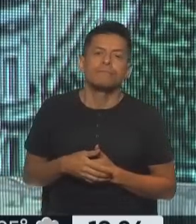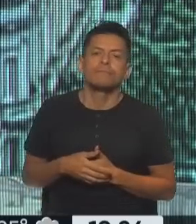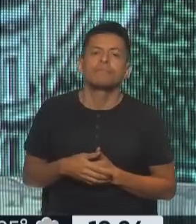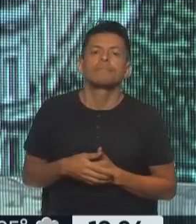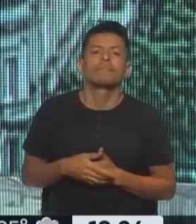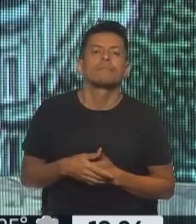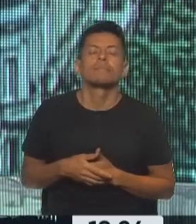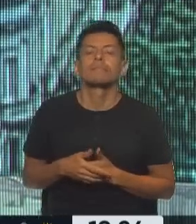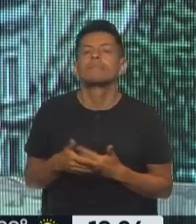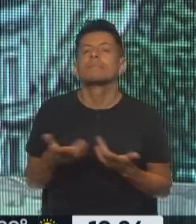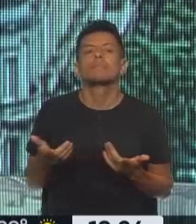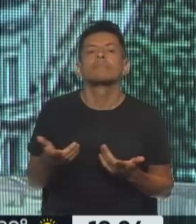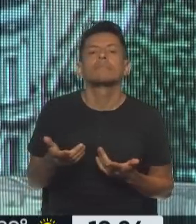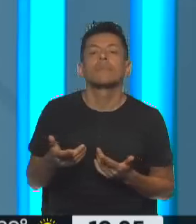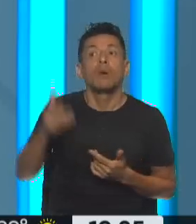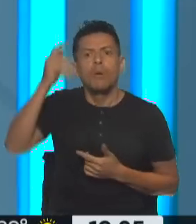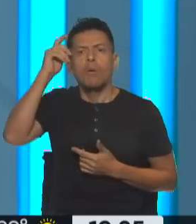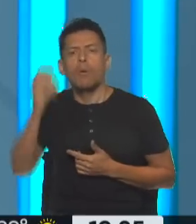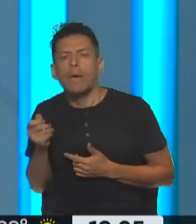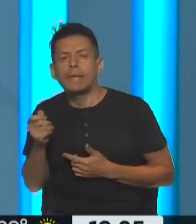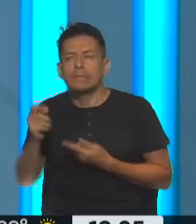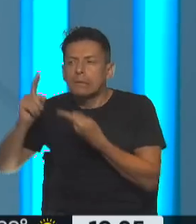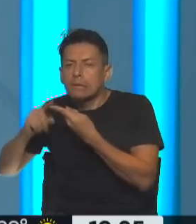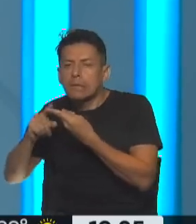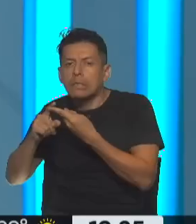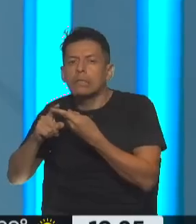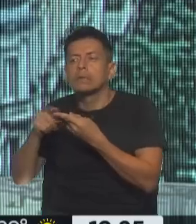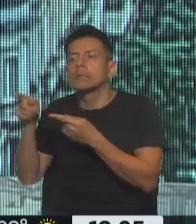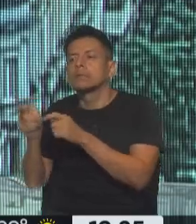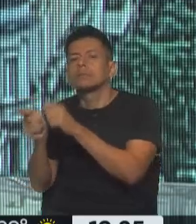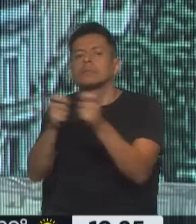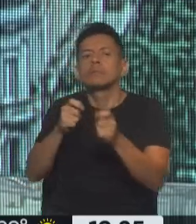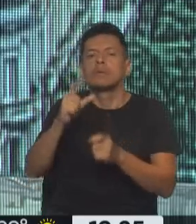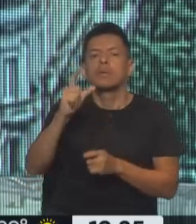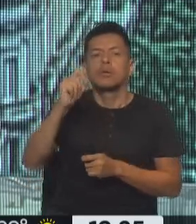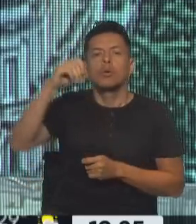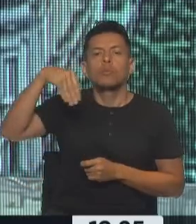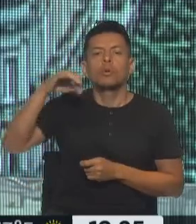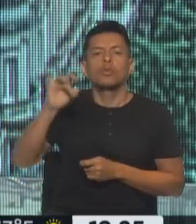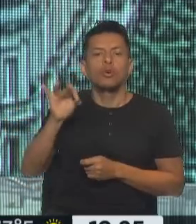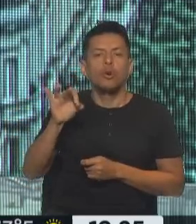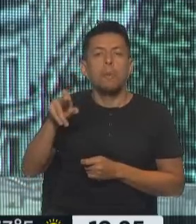hagamos con un juez que pase todo a Comodoro Pi, y entonces es lo que hicieron ahora.